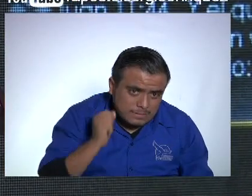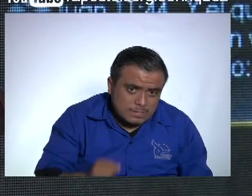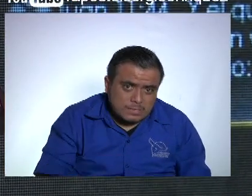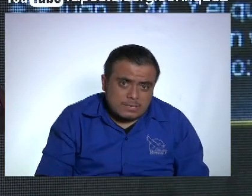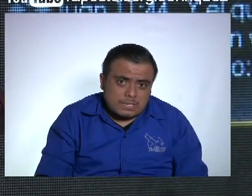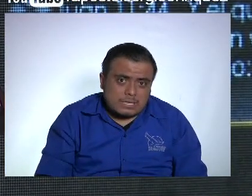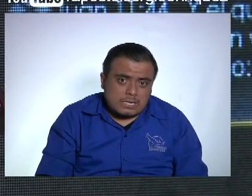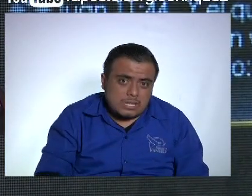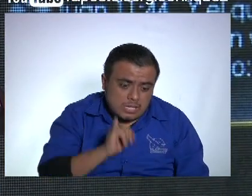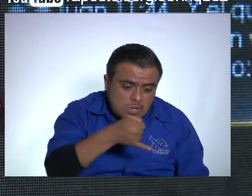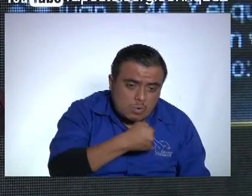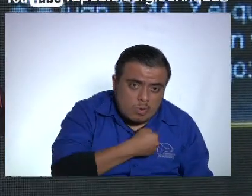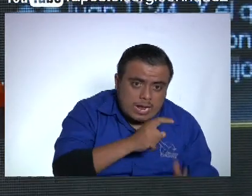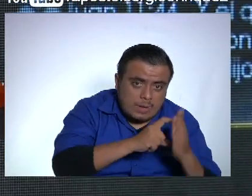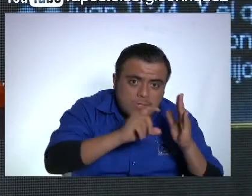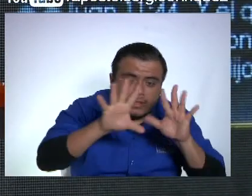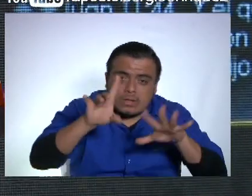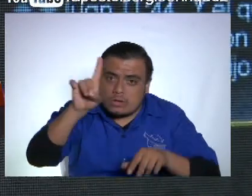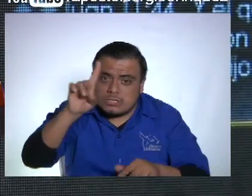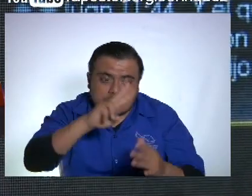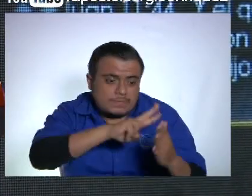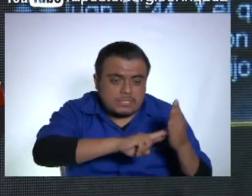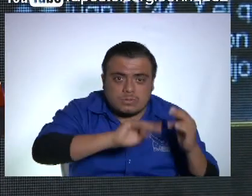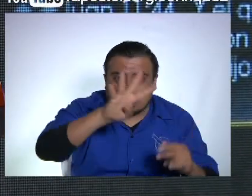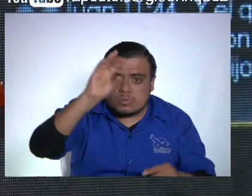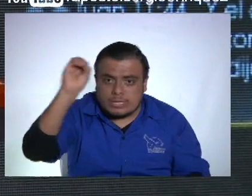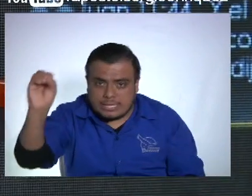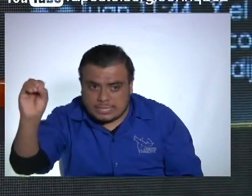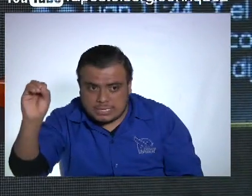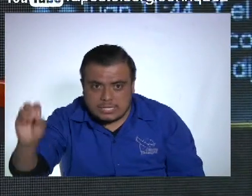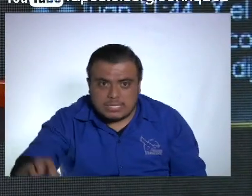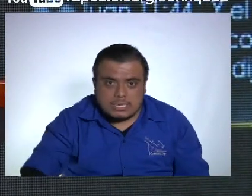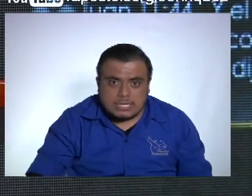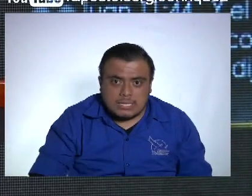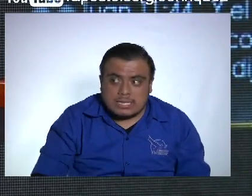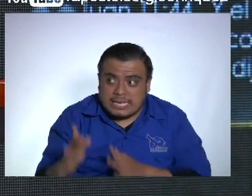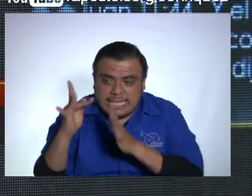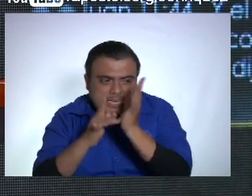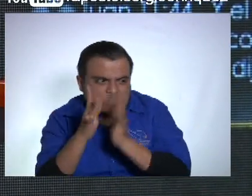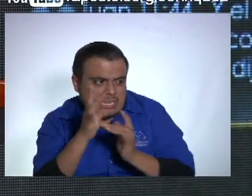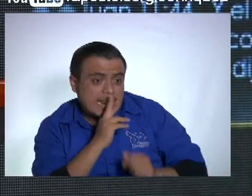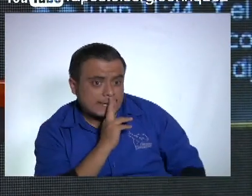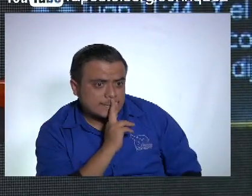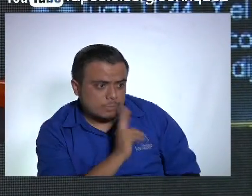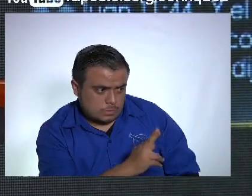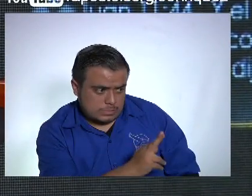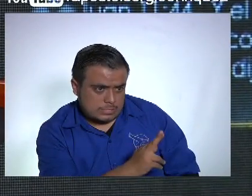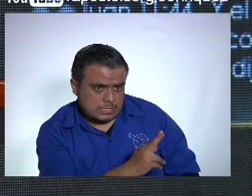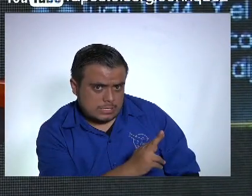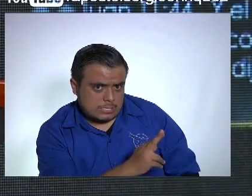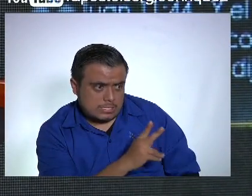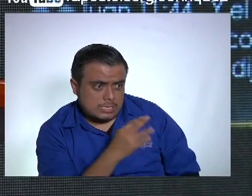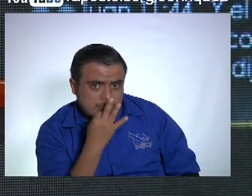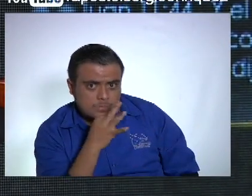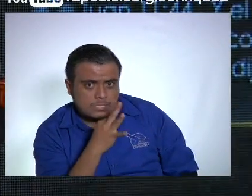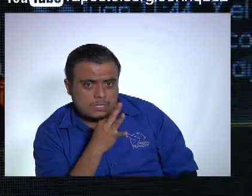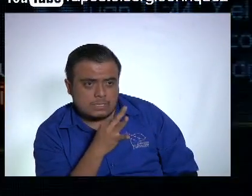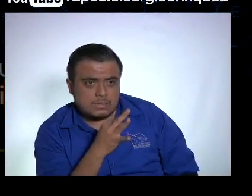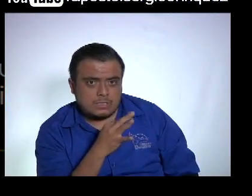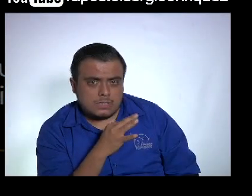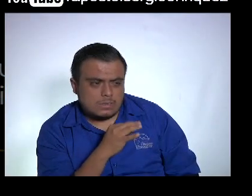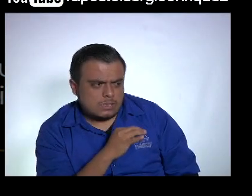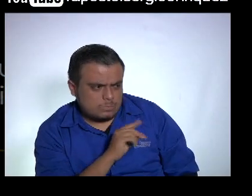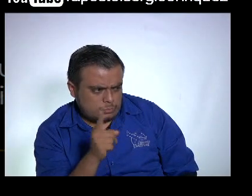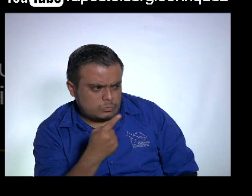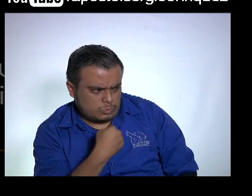Dice Juan 11:40. Jesús le dijo, ¿a quién le dijo eso? A Marta. No te